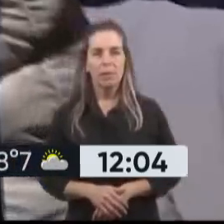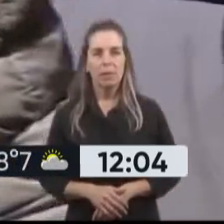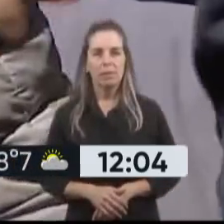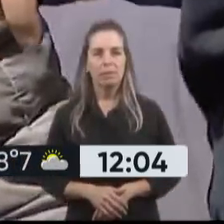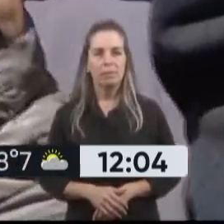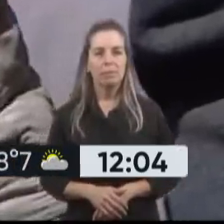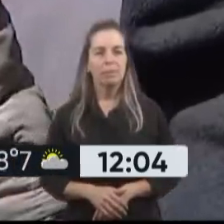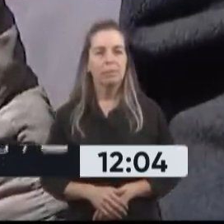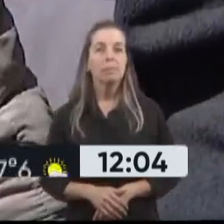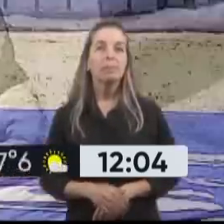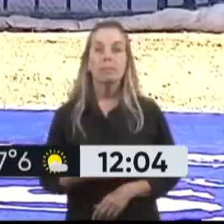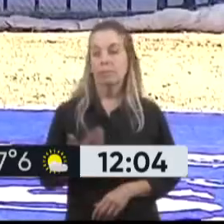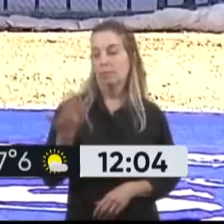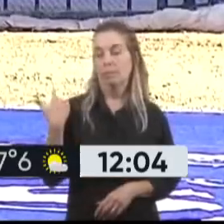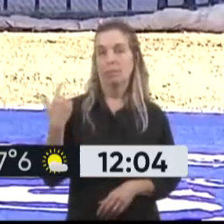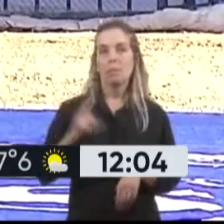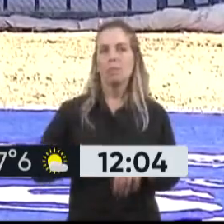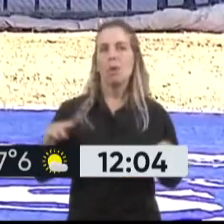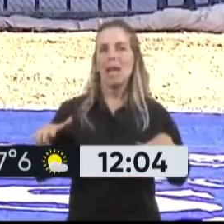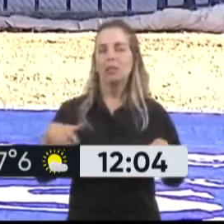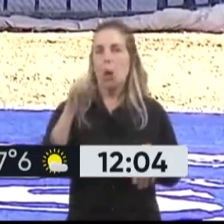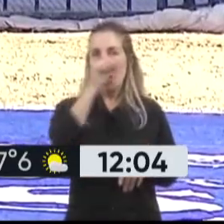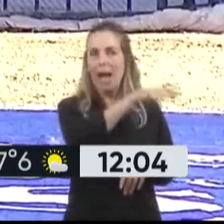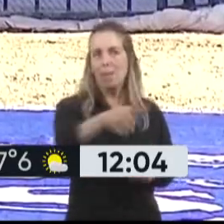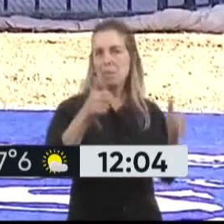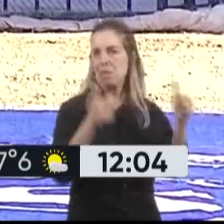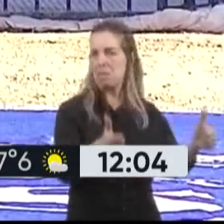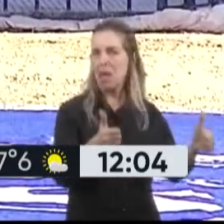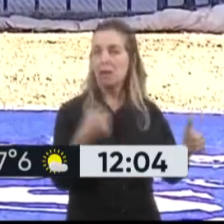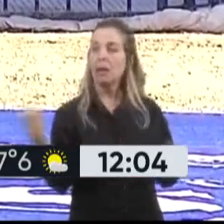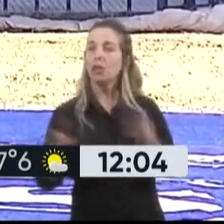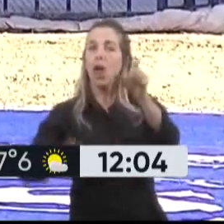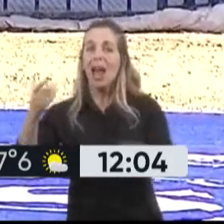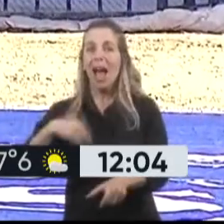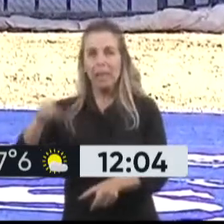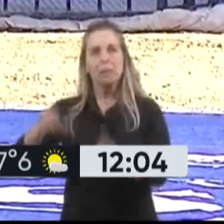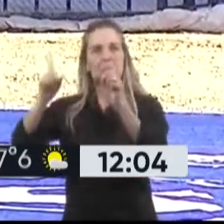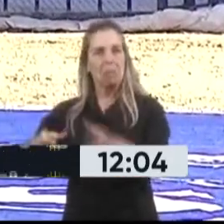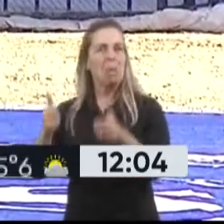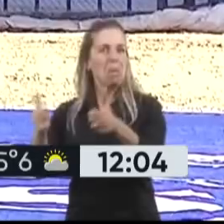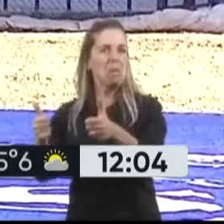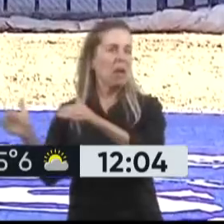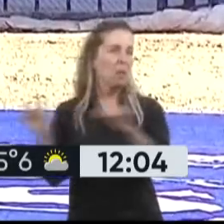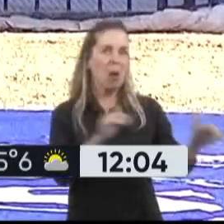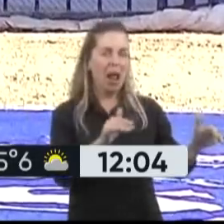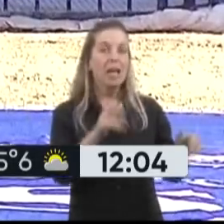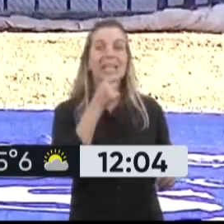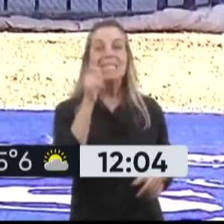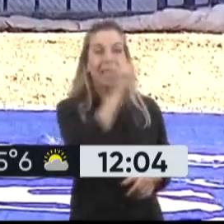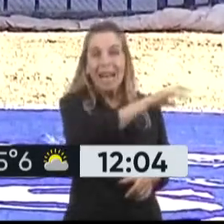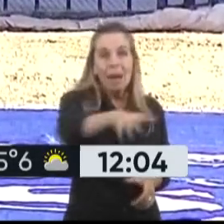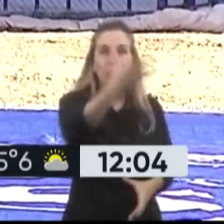Cuando el campo argentino le fue bien, a todos los argentinos nos fue bien. Cuando el campo argentino le fue mal, a todos nos fue